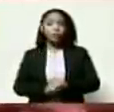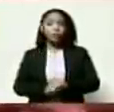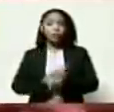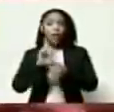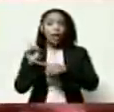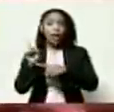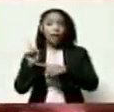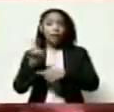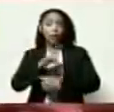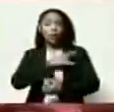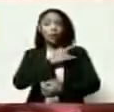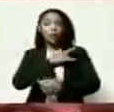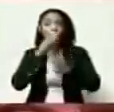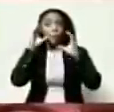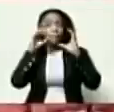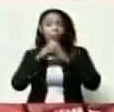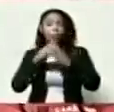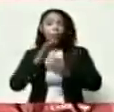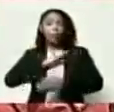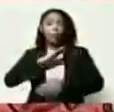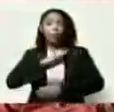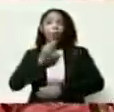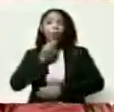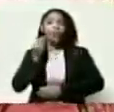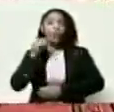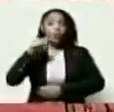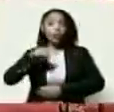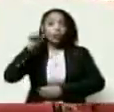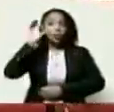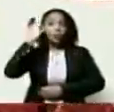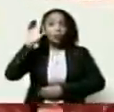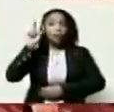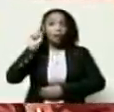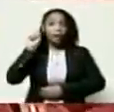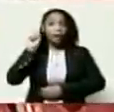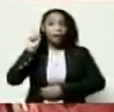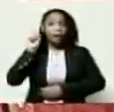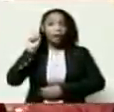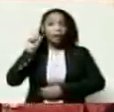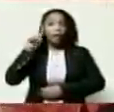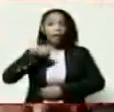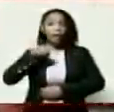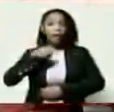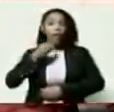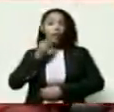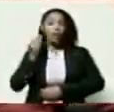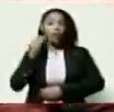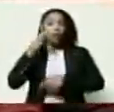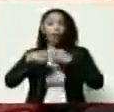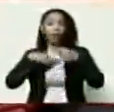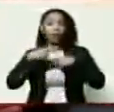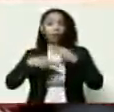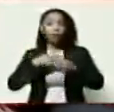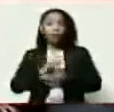de la universidad es de la juventud de esta patria, la juventud revolucionaria.